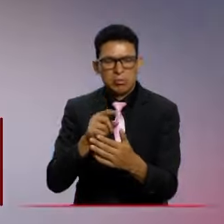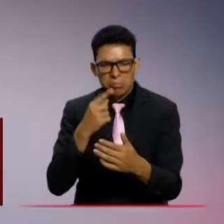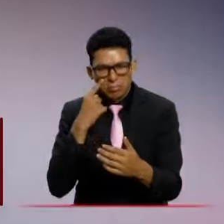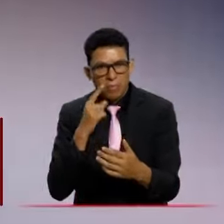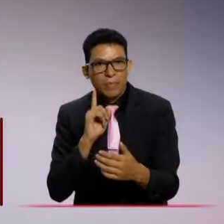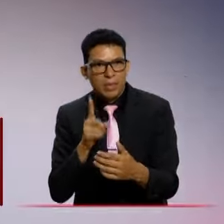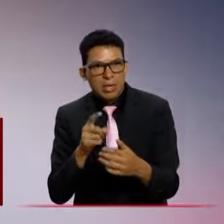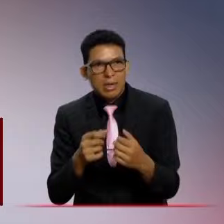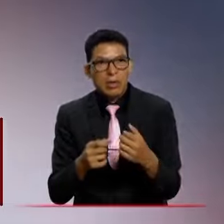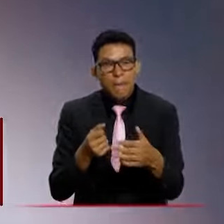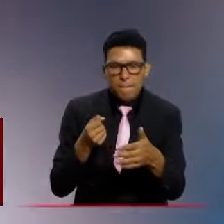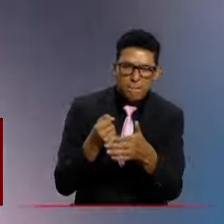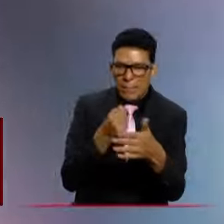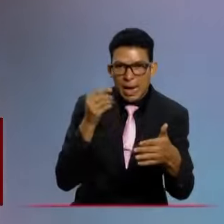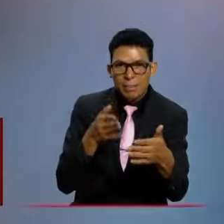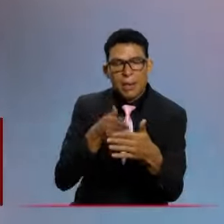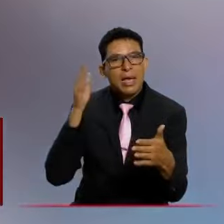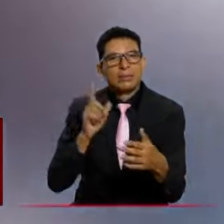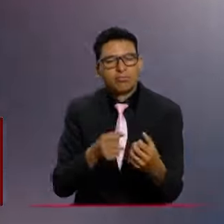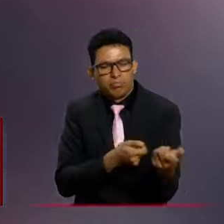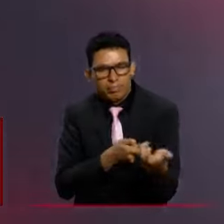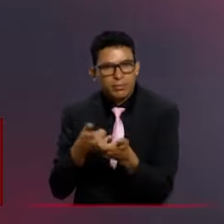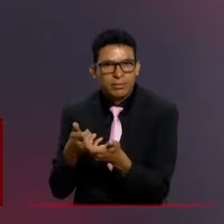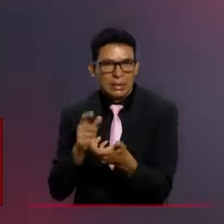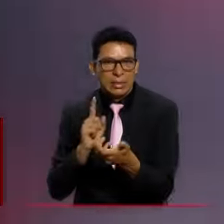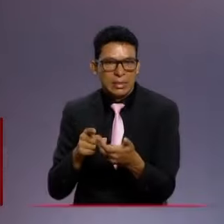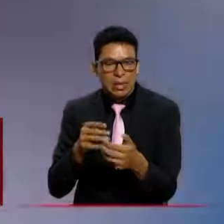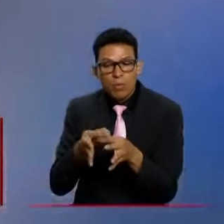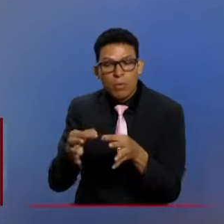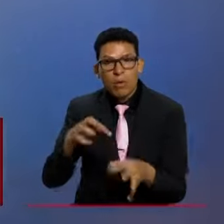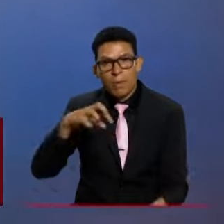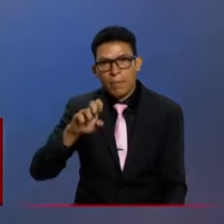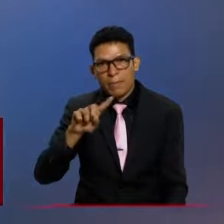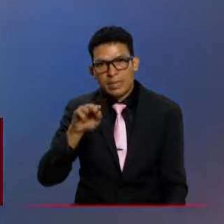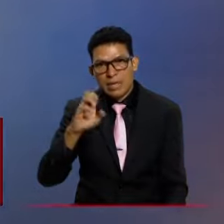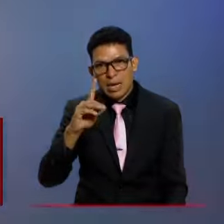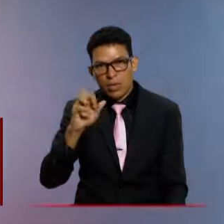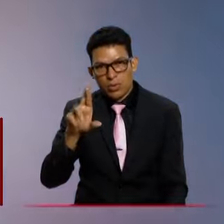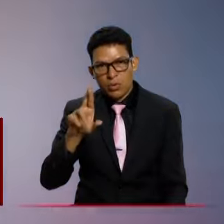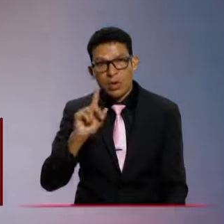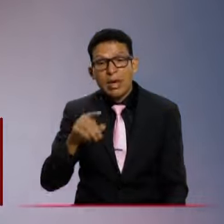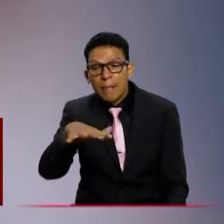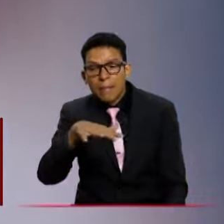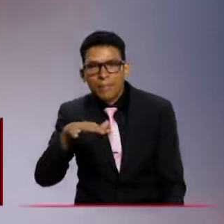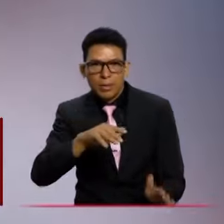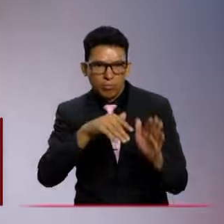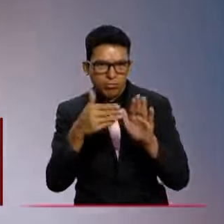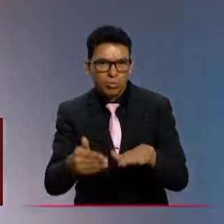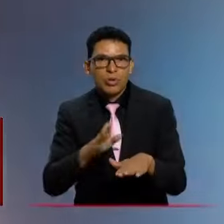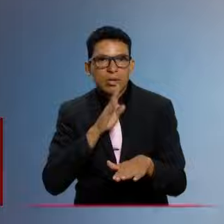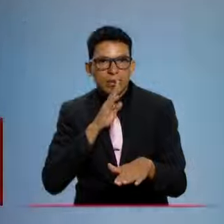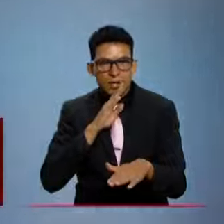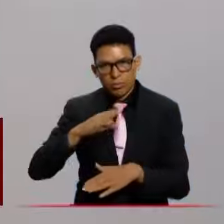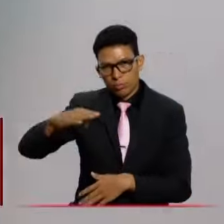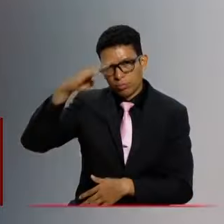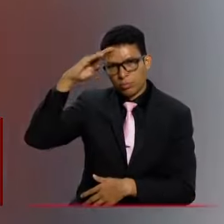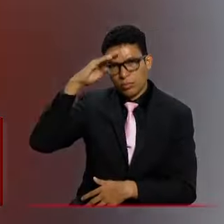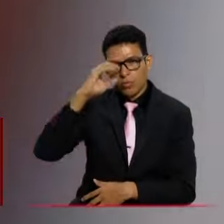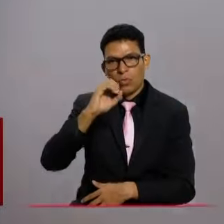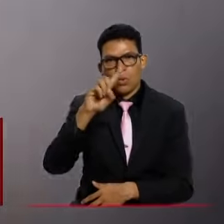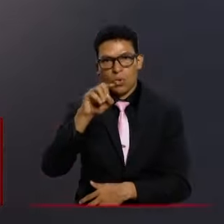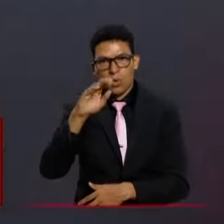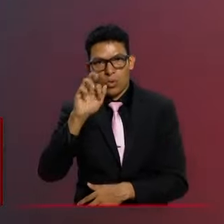en inmediaciones al corregimiento Pescador. De manera preliminar, se ha informado que en el lugar fallecieron el inspector Oscar Darío